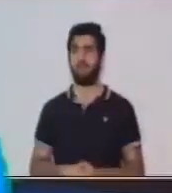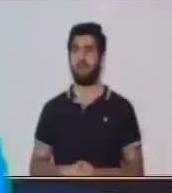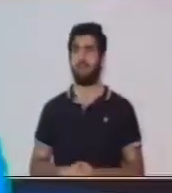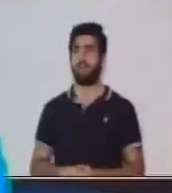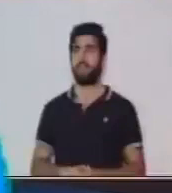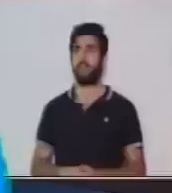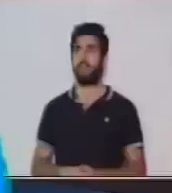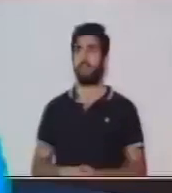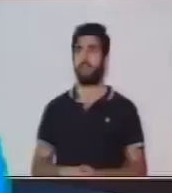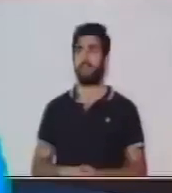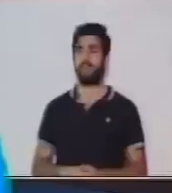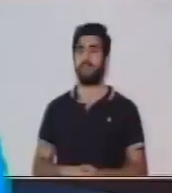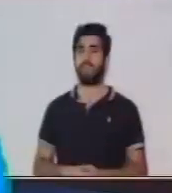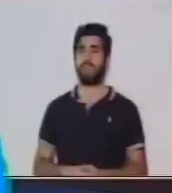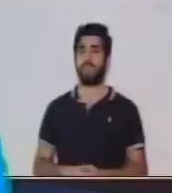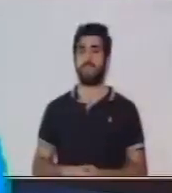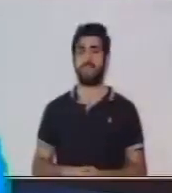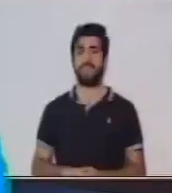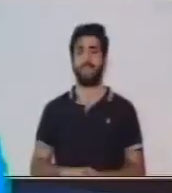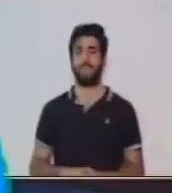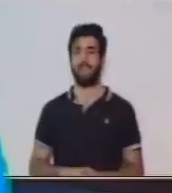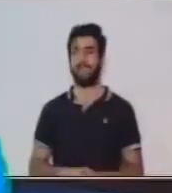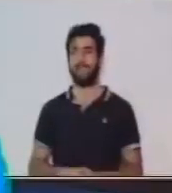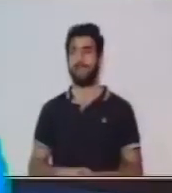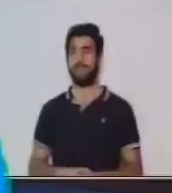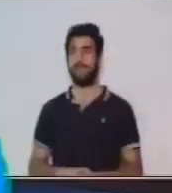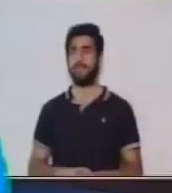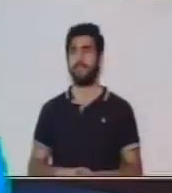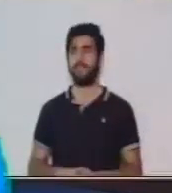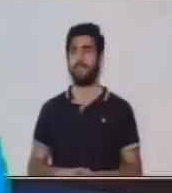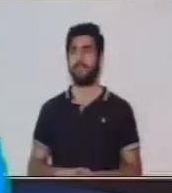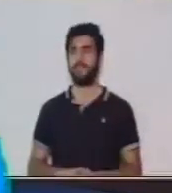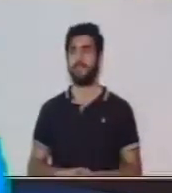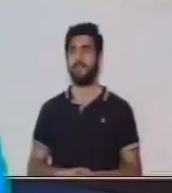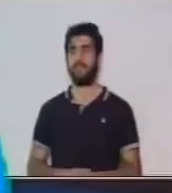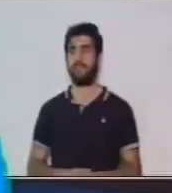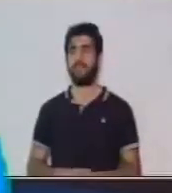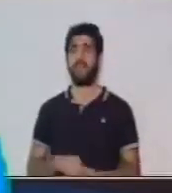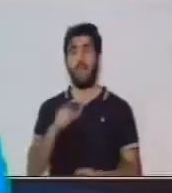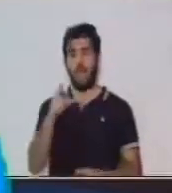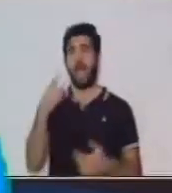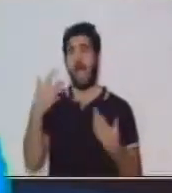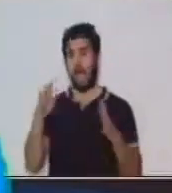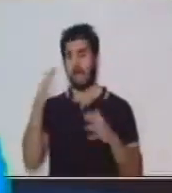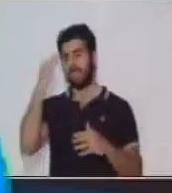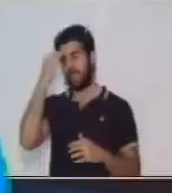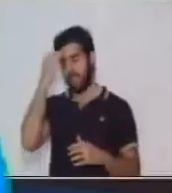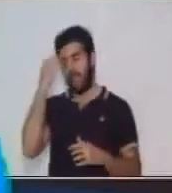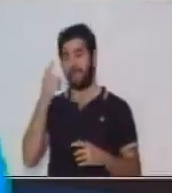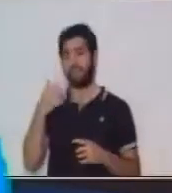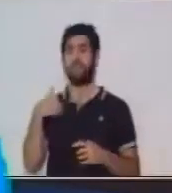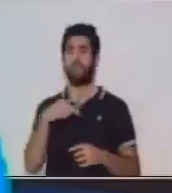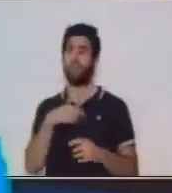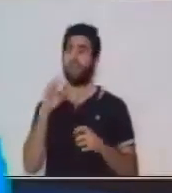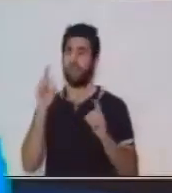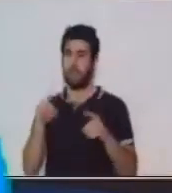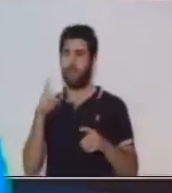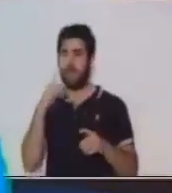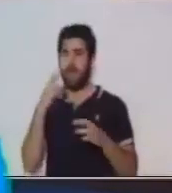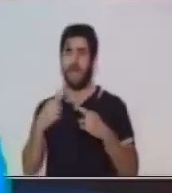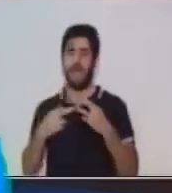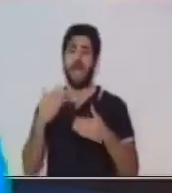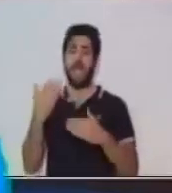Muy bien, a ver, algunos sí lo tienen muy presente, a otros pues todavía lo tenemos que volver a repasar y no hay